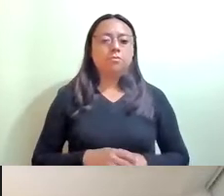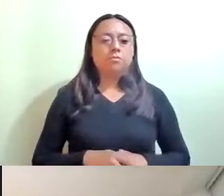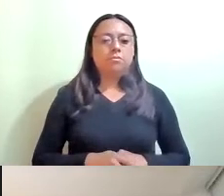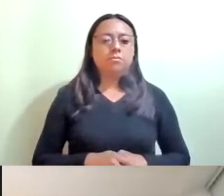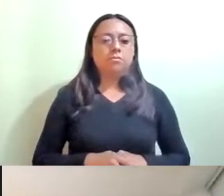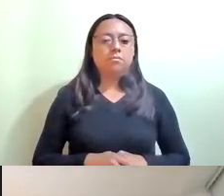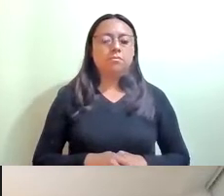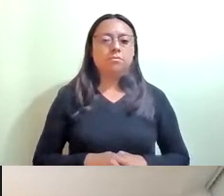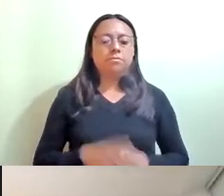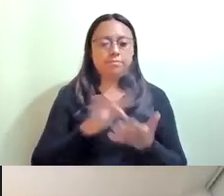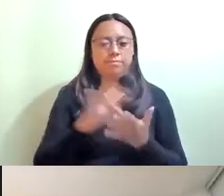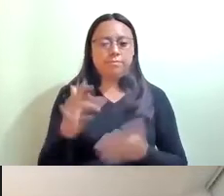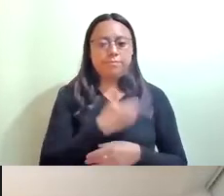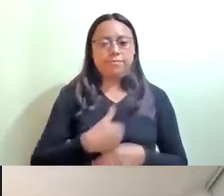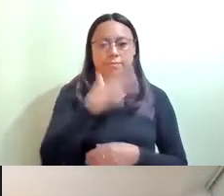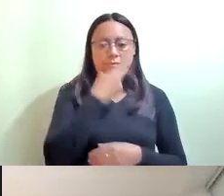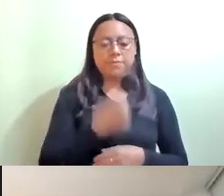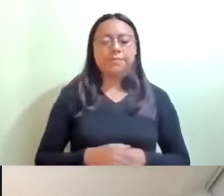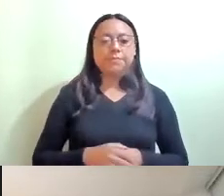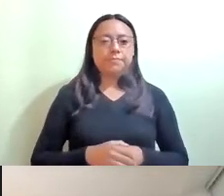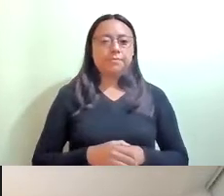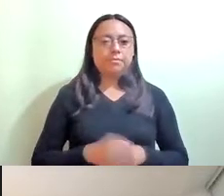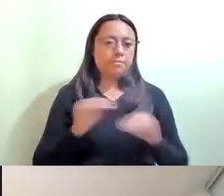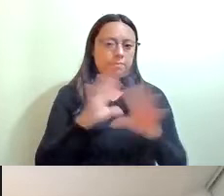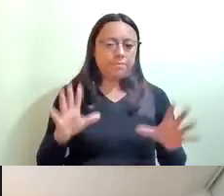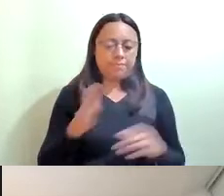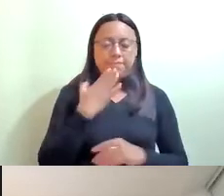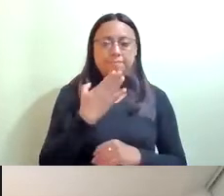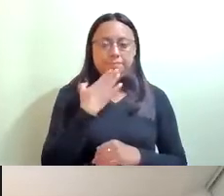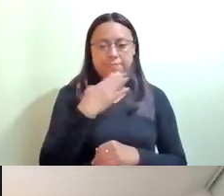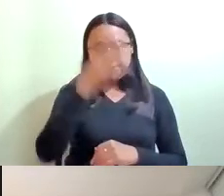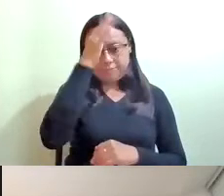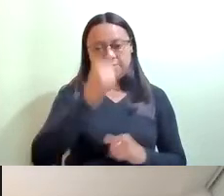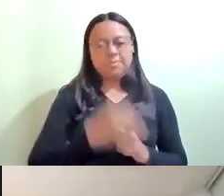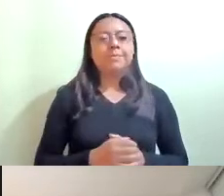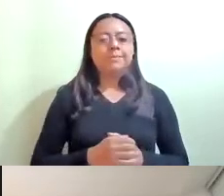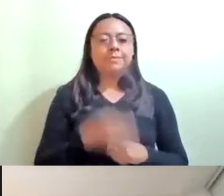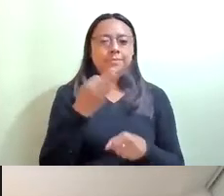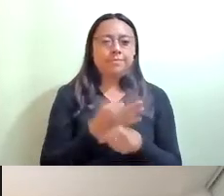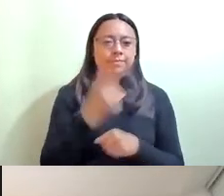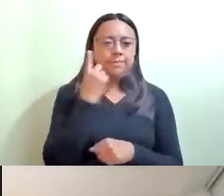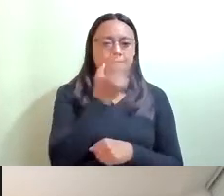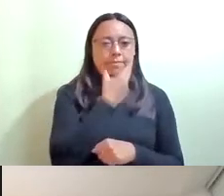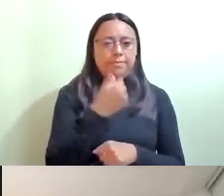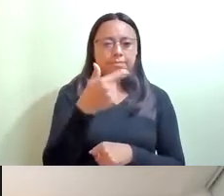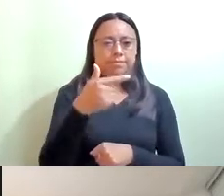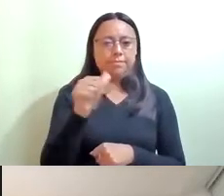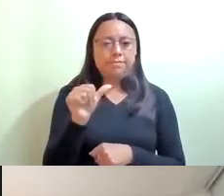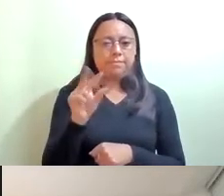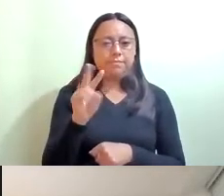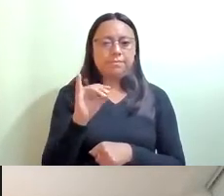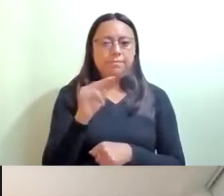Muy bien. Gracias, presidente. Completamente de acuerdo con el planteamiento que acaba de hacer el diputado Gaviño,